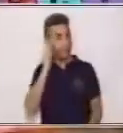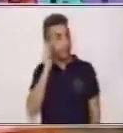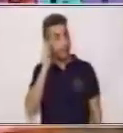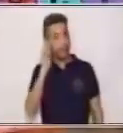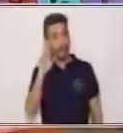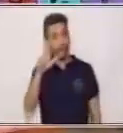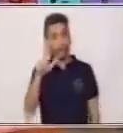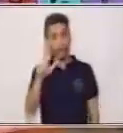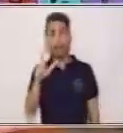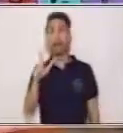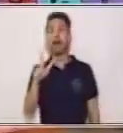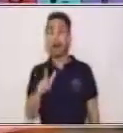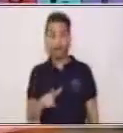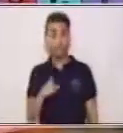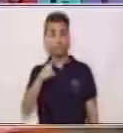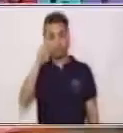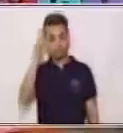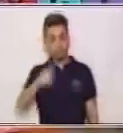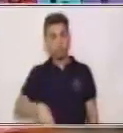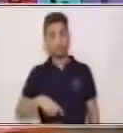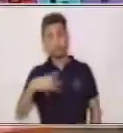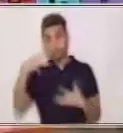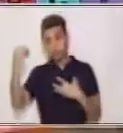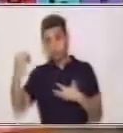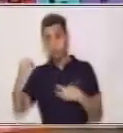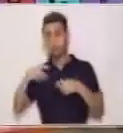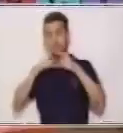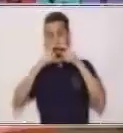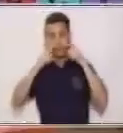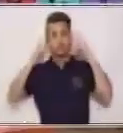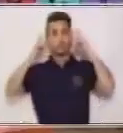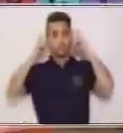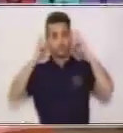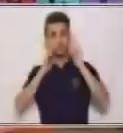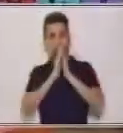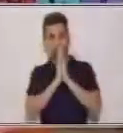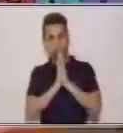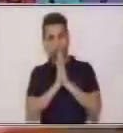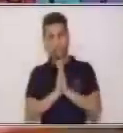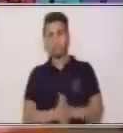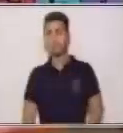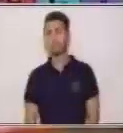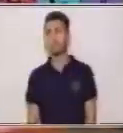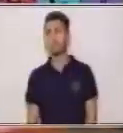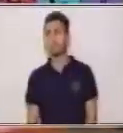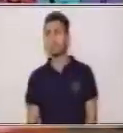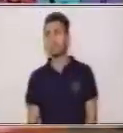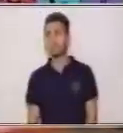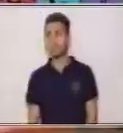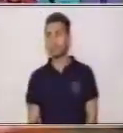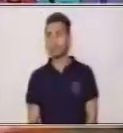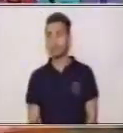antibacterial. Y si es muy necesario, utiliza la mascarilla, por favor. Y